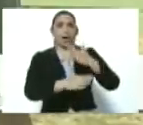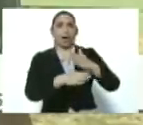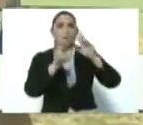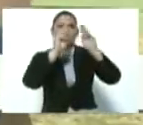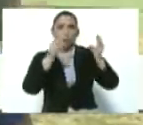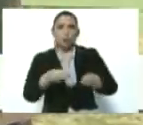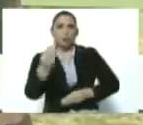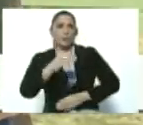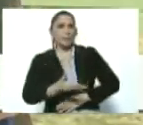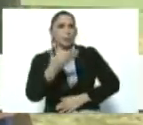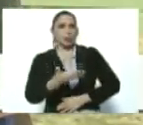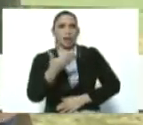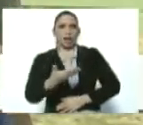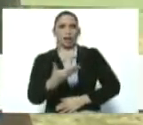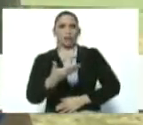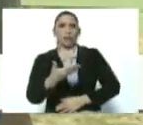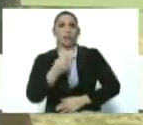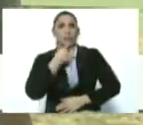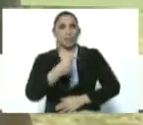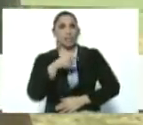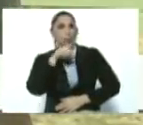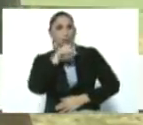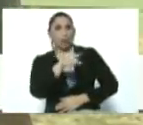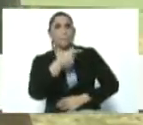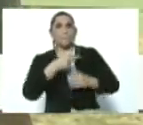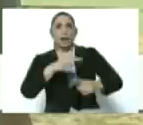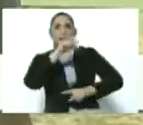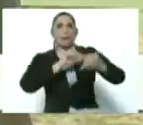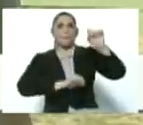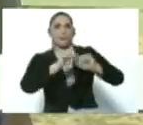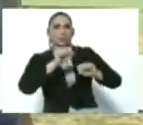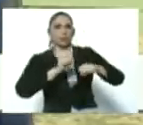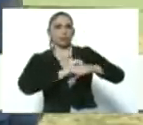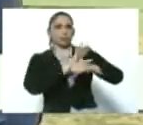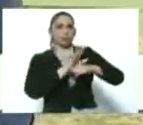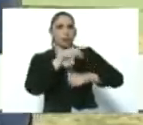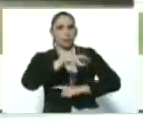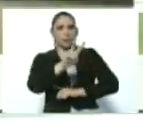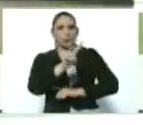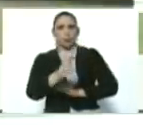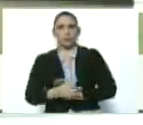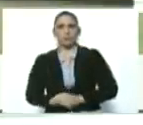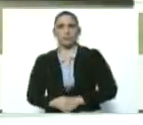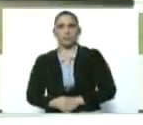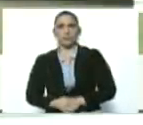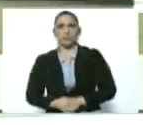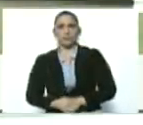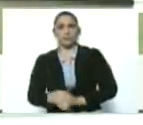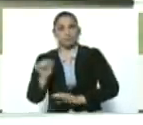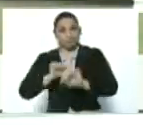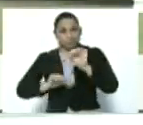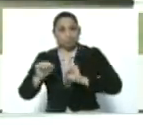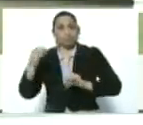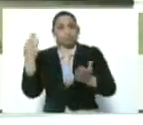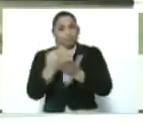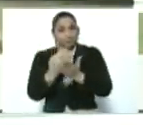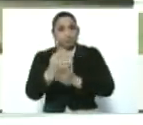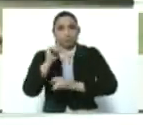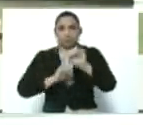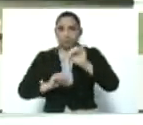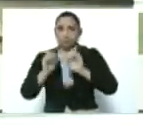importante indicada por usted para la prevención del cobista en venezuela- correcto prevención prevención